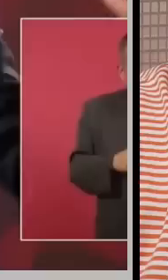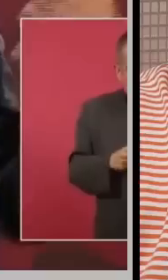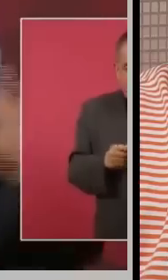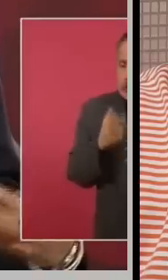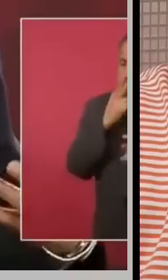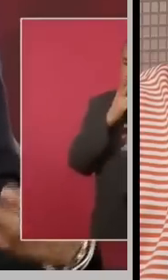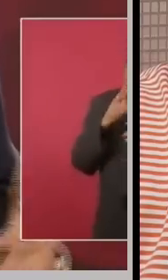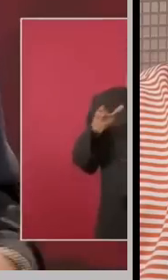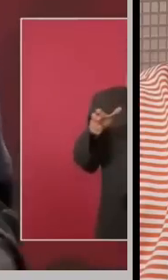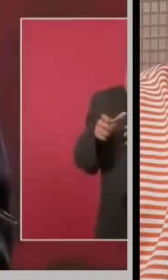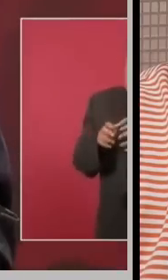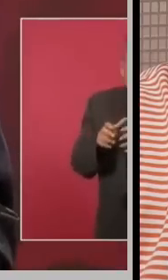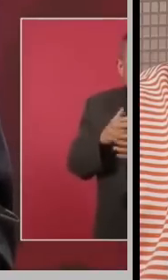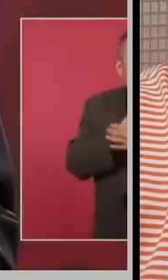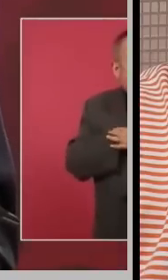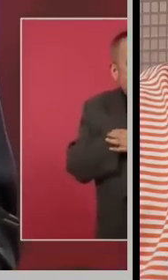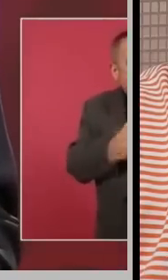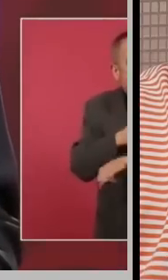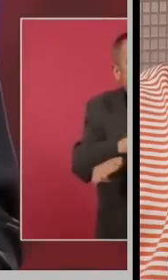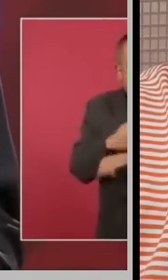que tenga amor